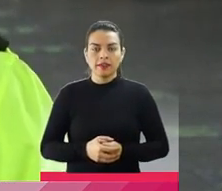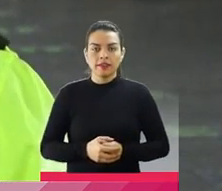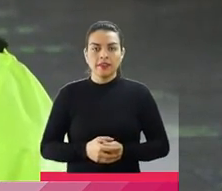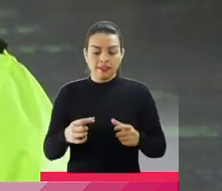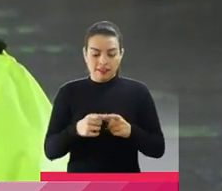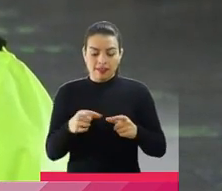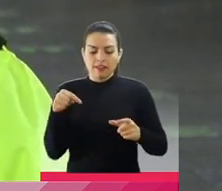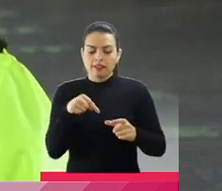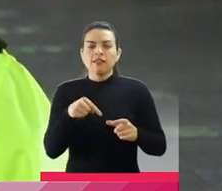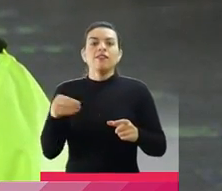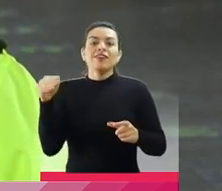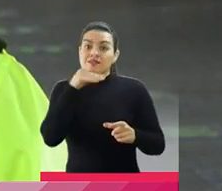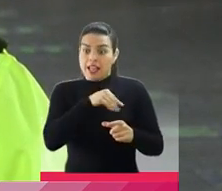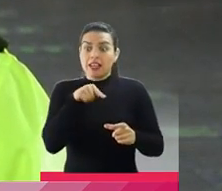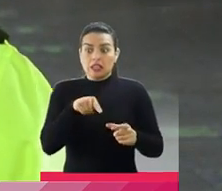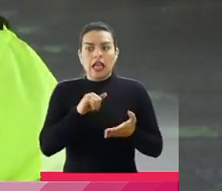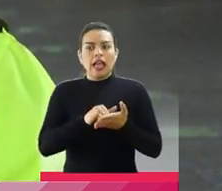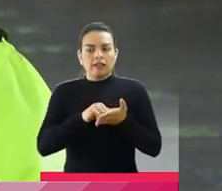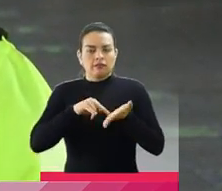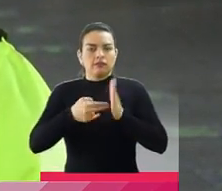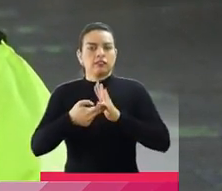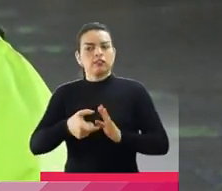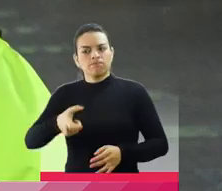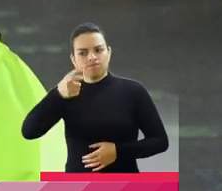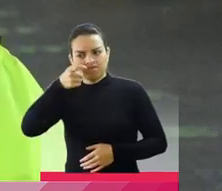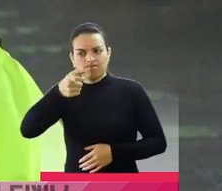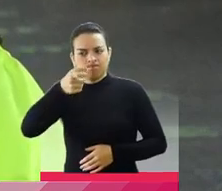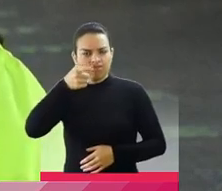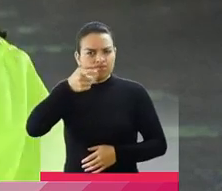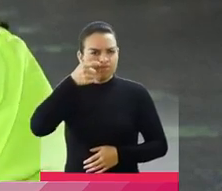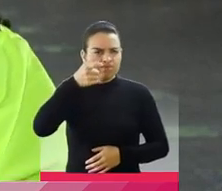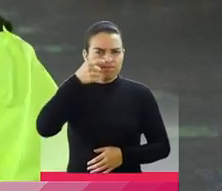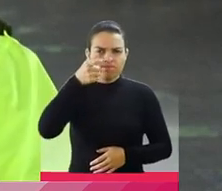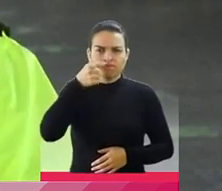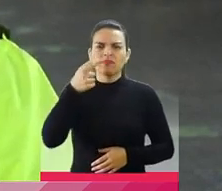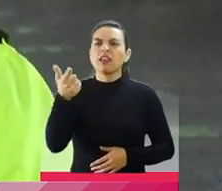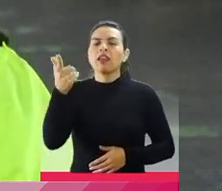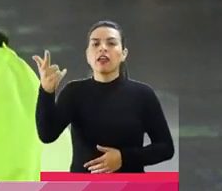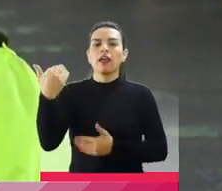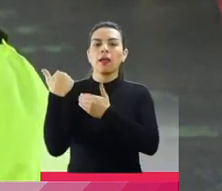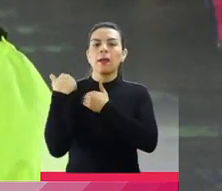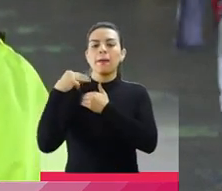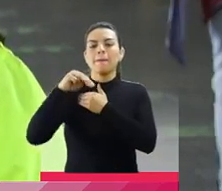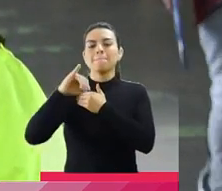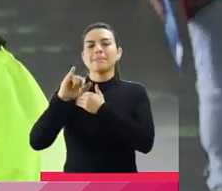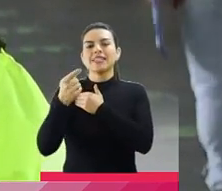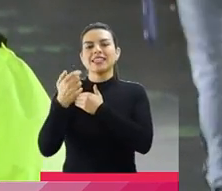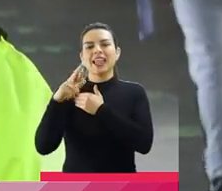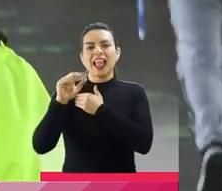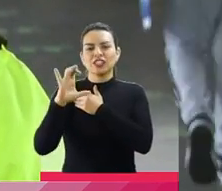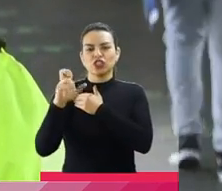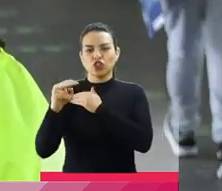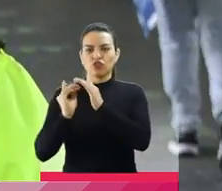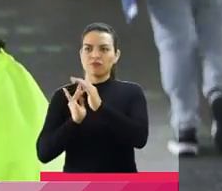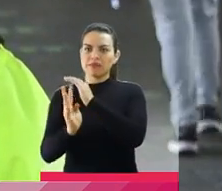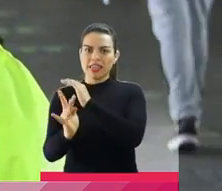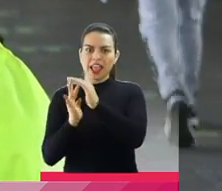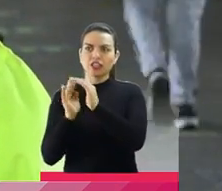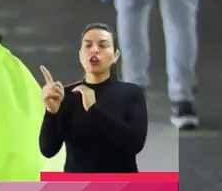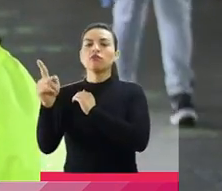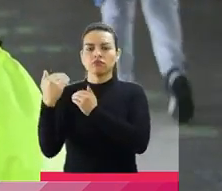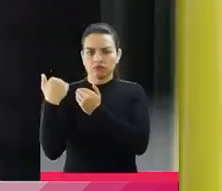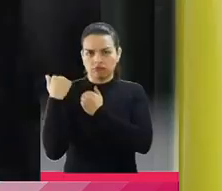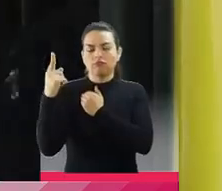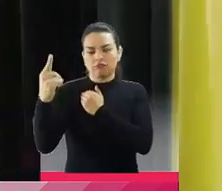falsificada y estos controles se van a seguir continuar con el personal de Migración Colombia, donde estamos llevando a cabo estos planes y el plan se denomina